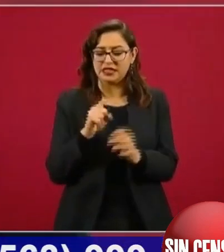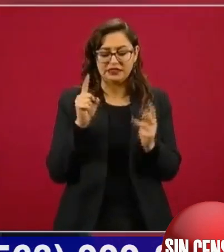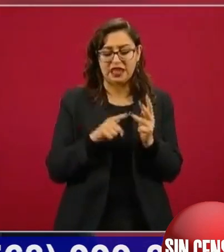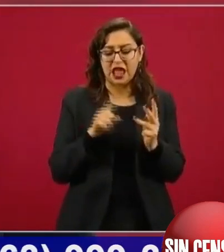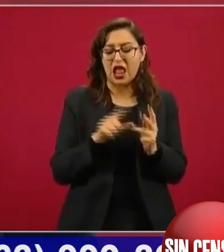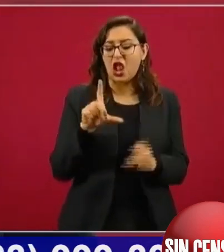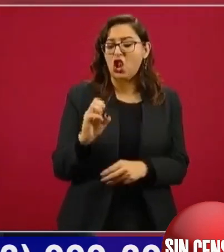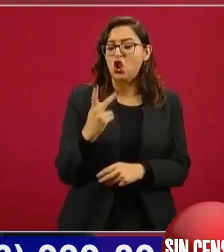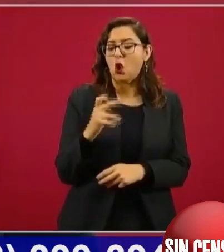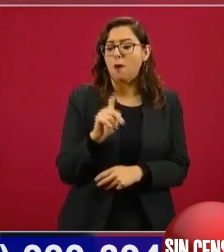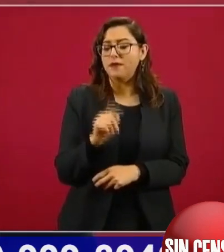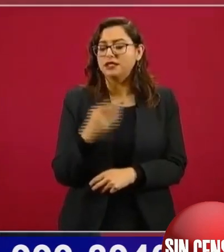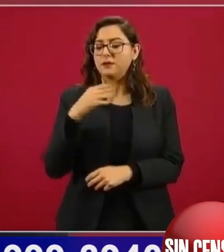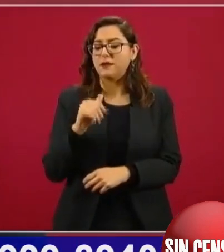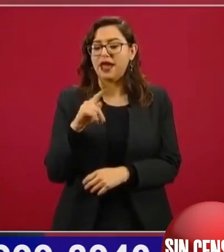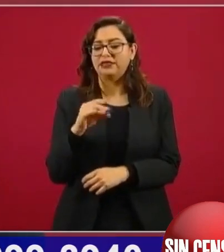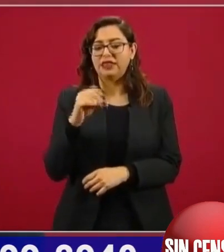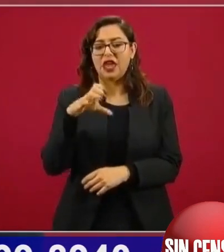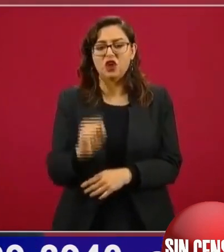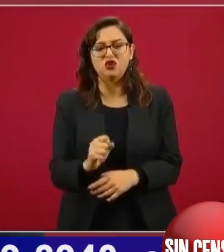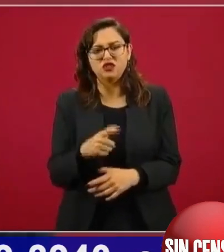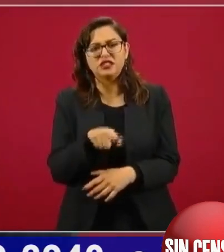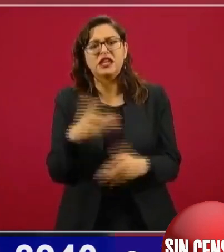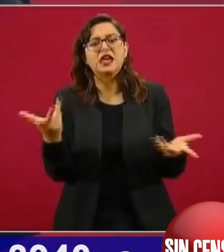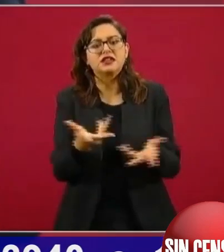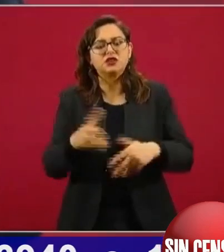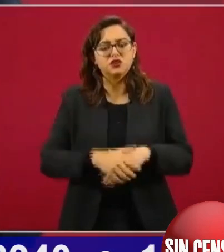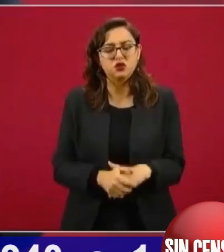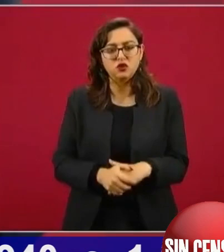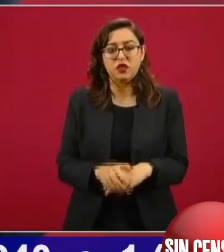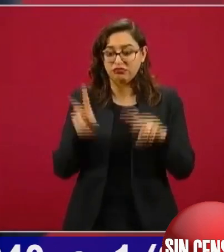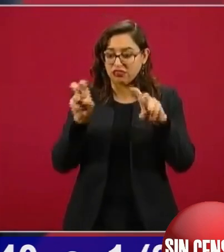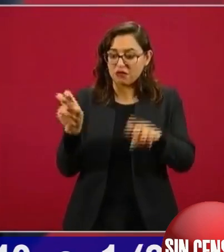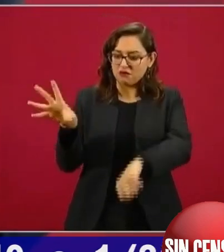nacionalizó la industria eléctrica.